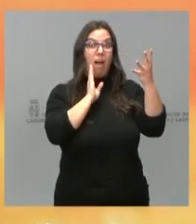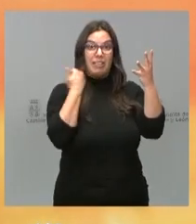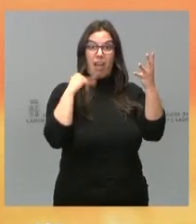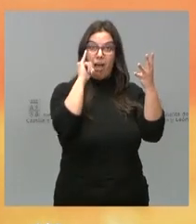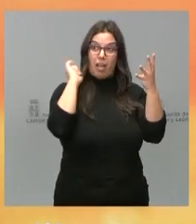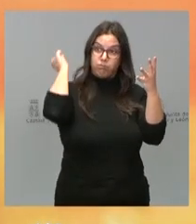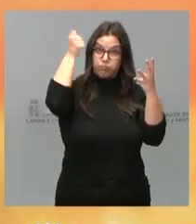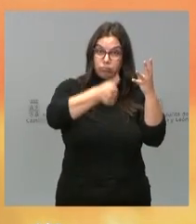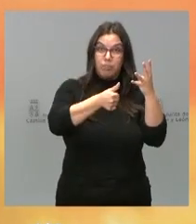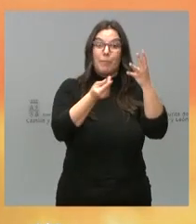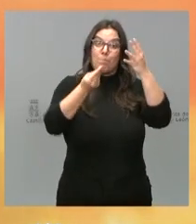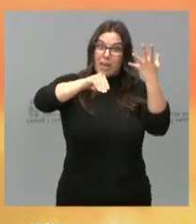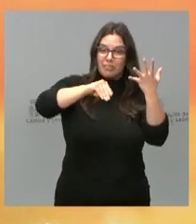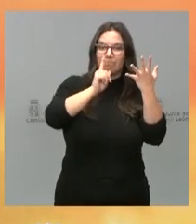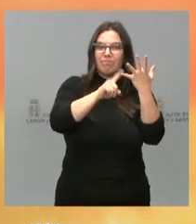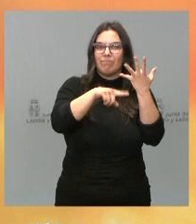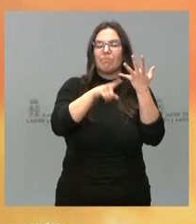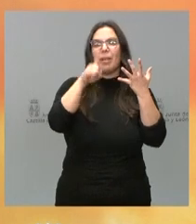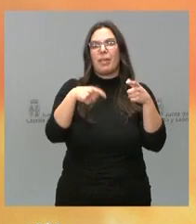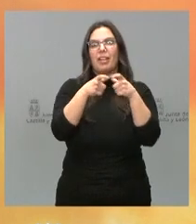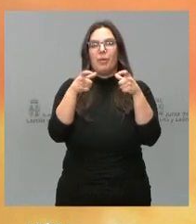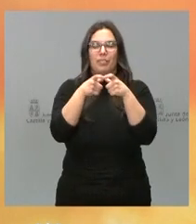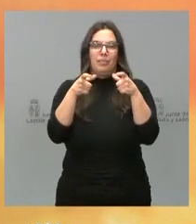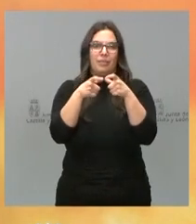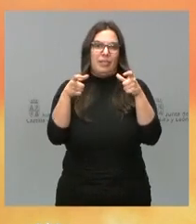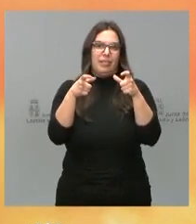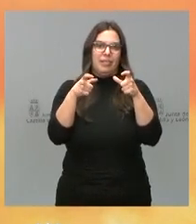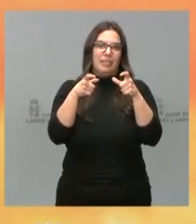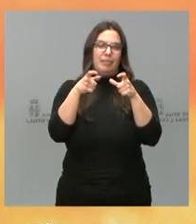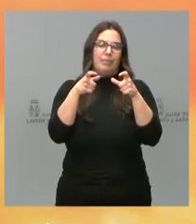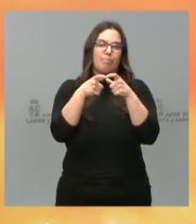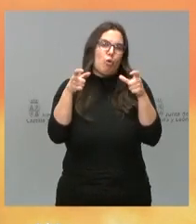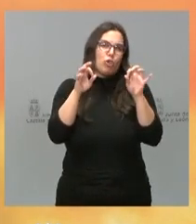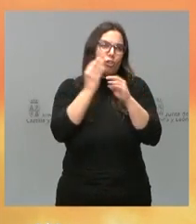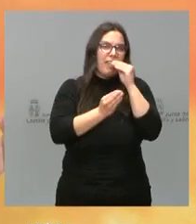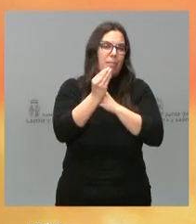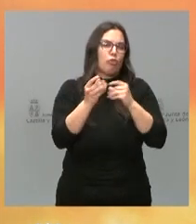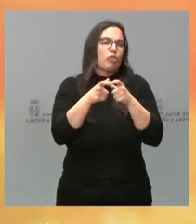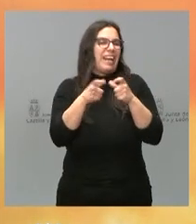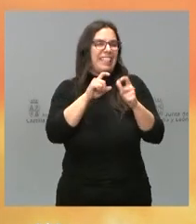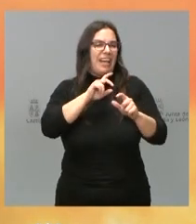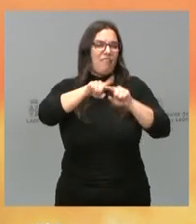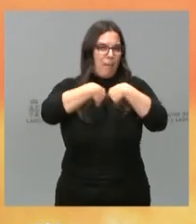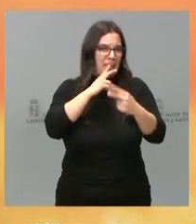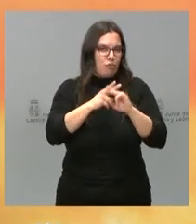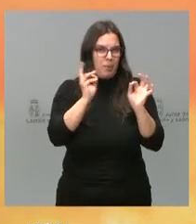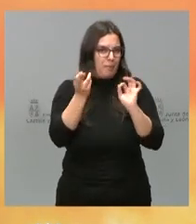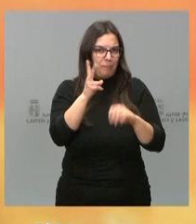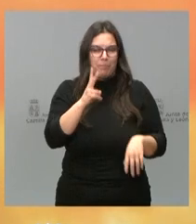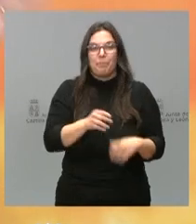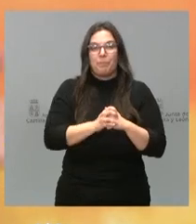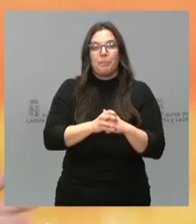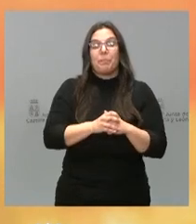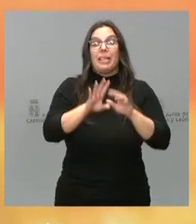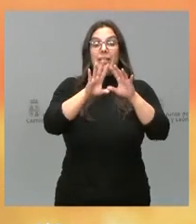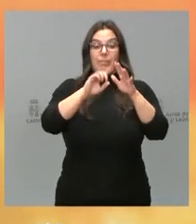vuelvo a recordar vamos a contar con el bono nacimiento estamos hablando con este global de